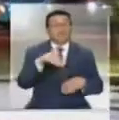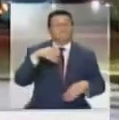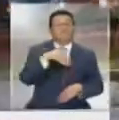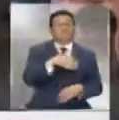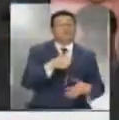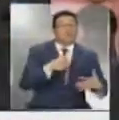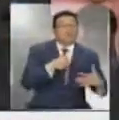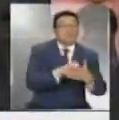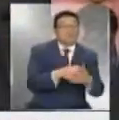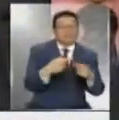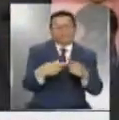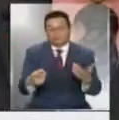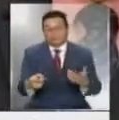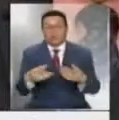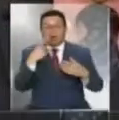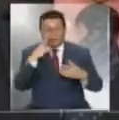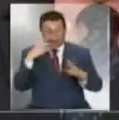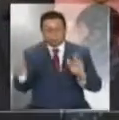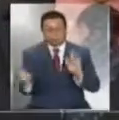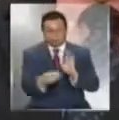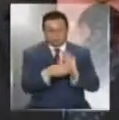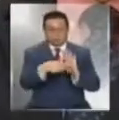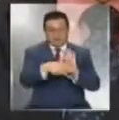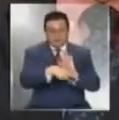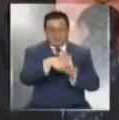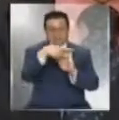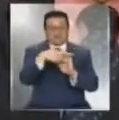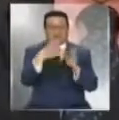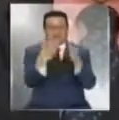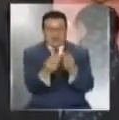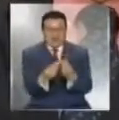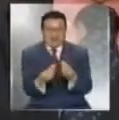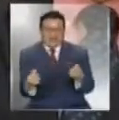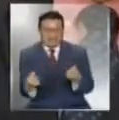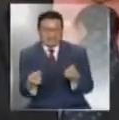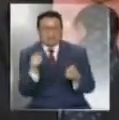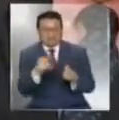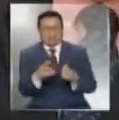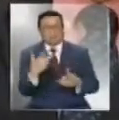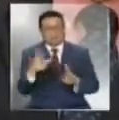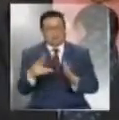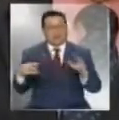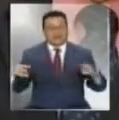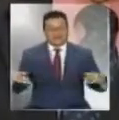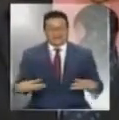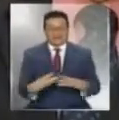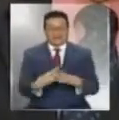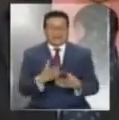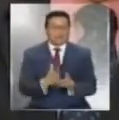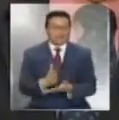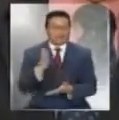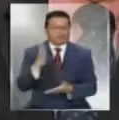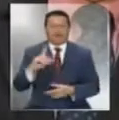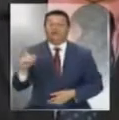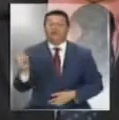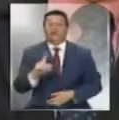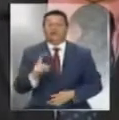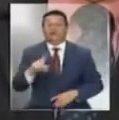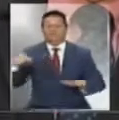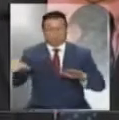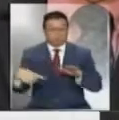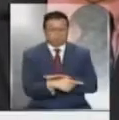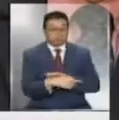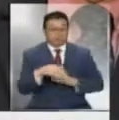y terminales. Establece los niveles de calidad que hemos definido como el estándar red. Ya no van a entrar al